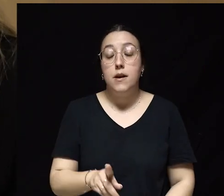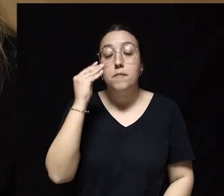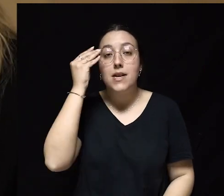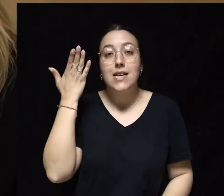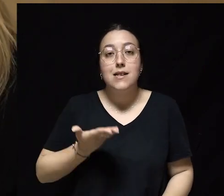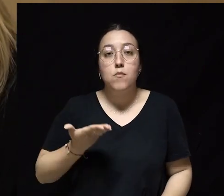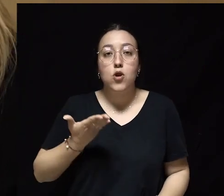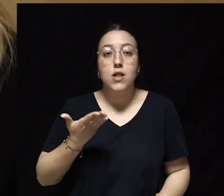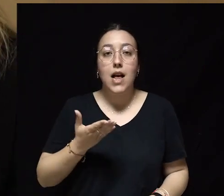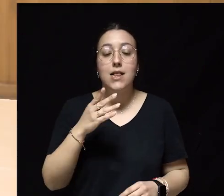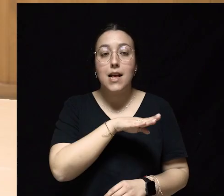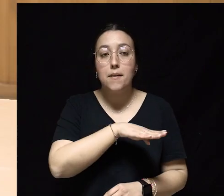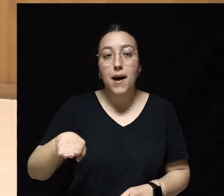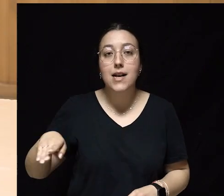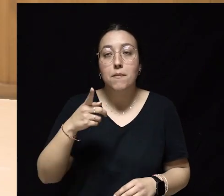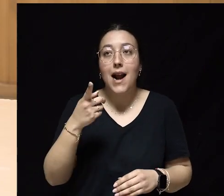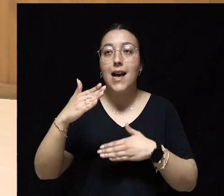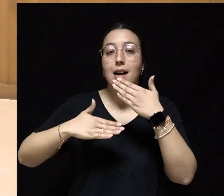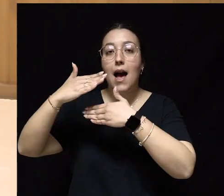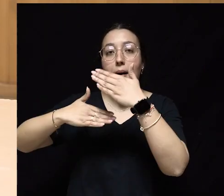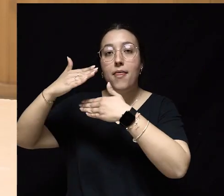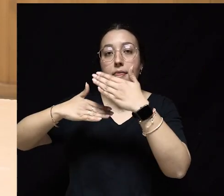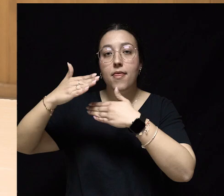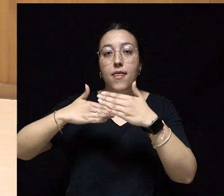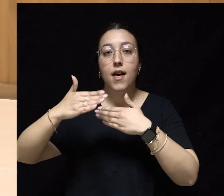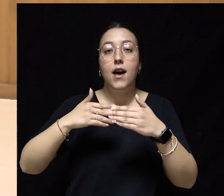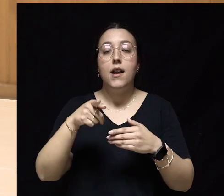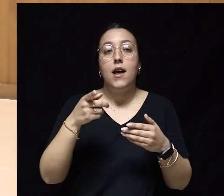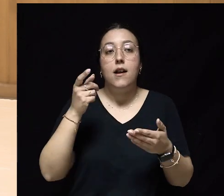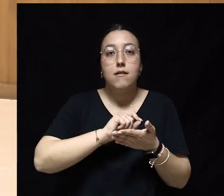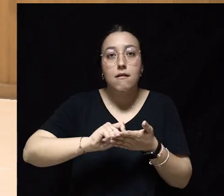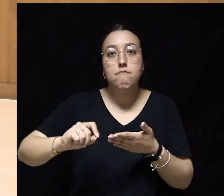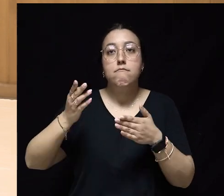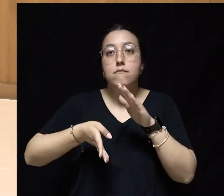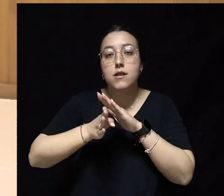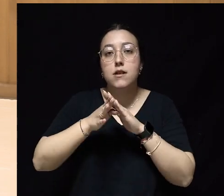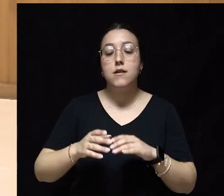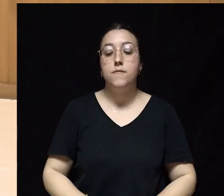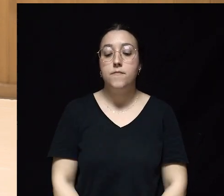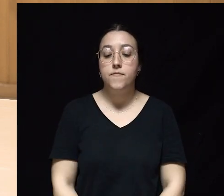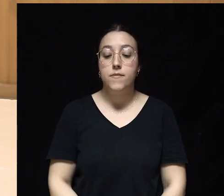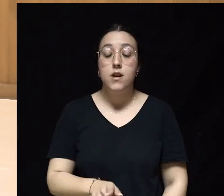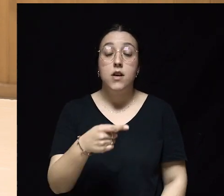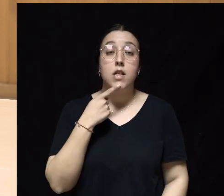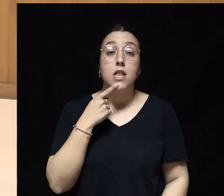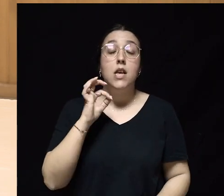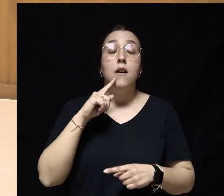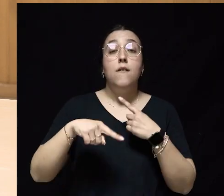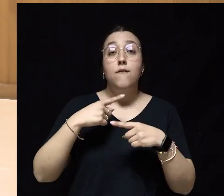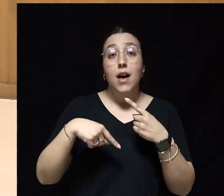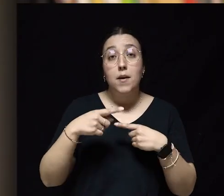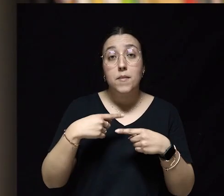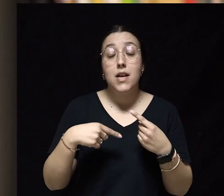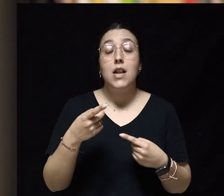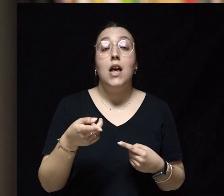entonces es muy importante tener esa base y animarlos desde allí a que sigan avanzando en su carrera